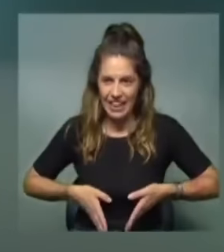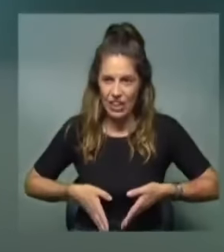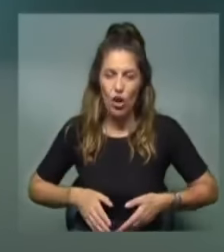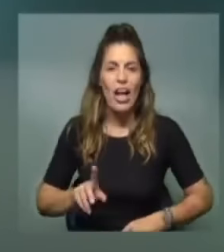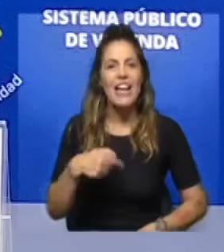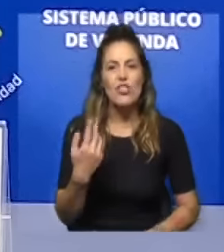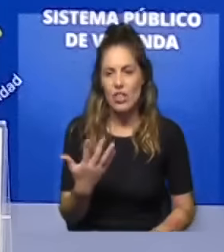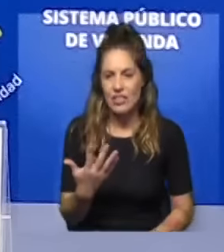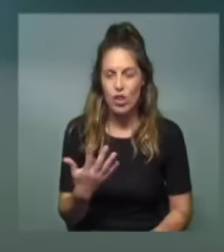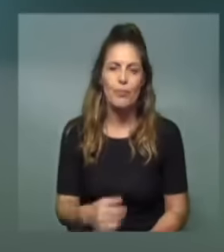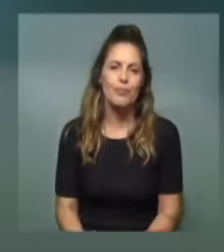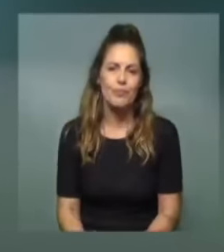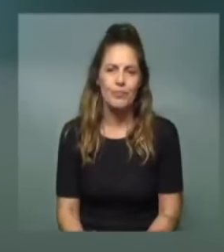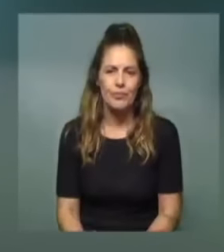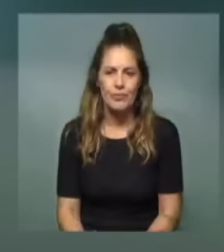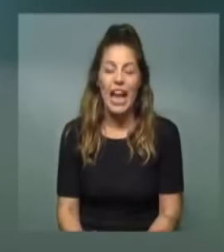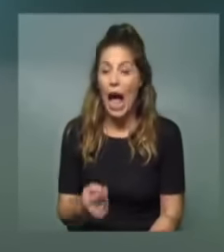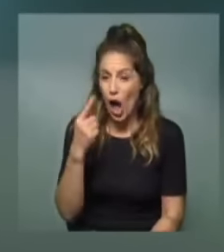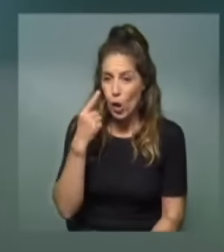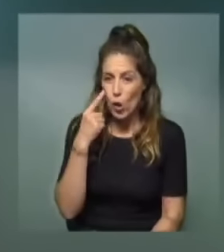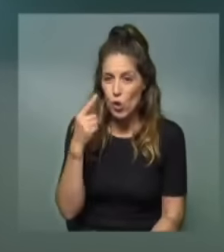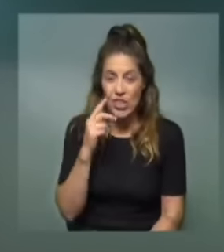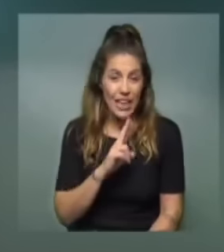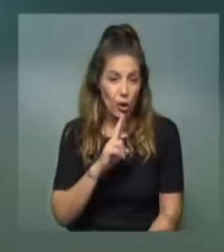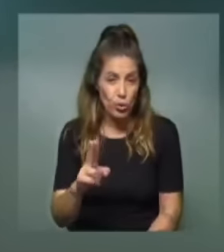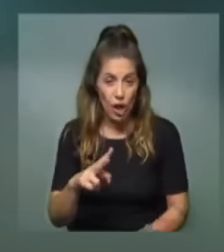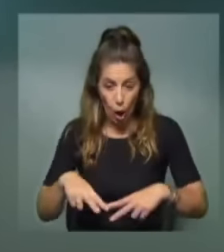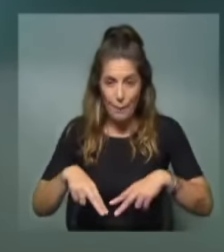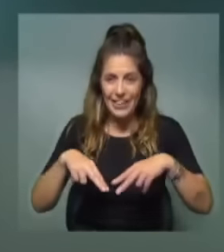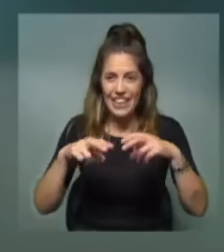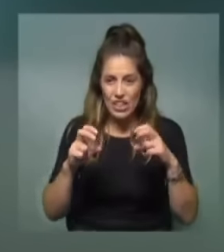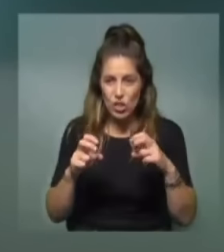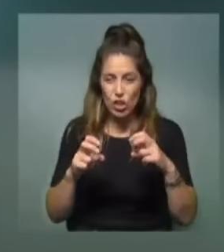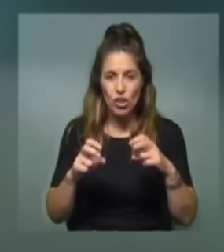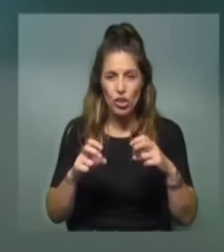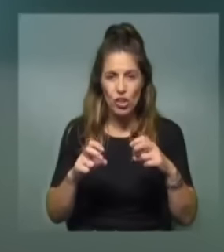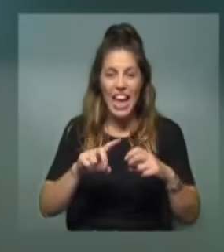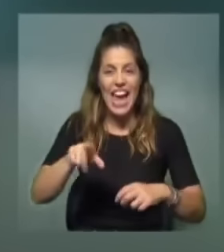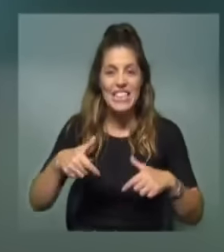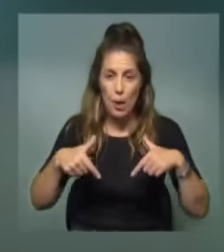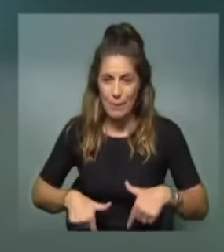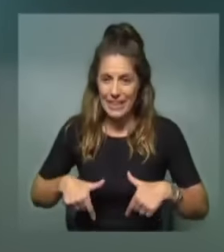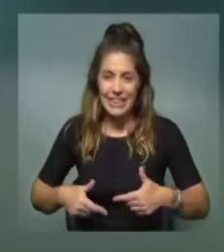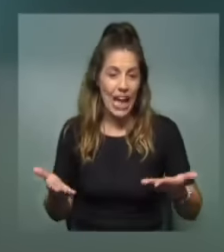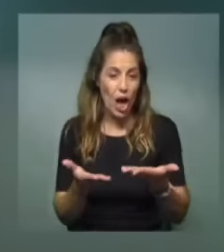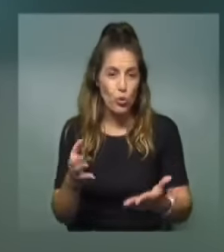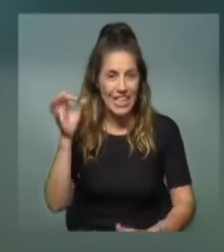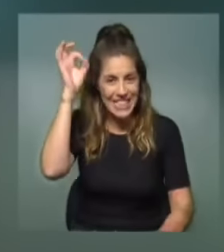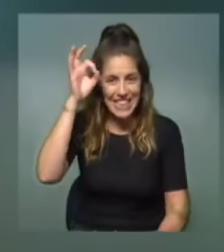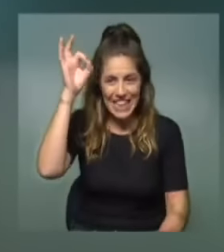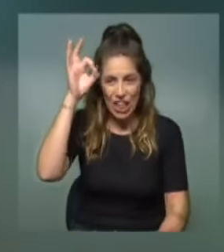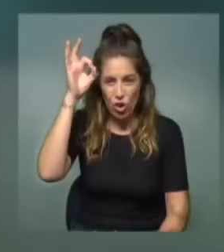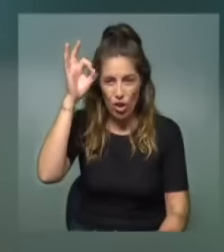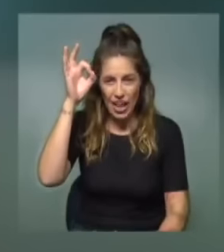cinco bien y al conocerse los resultados de esta investigación la exministra y actual senadora cabildante